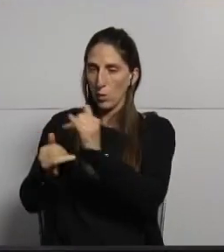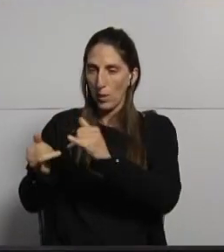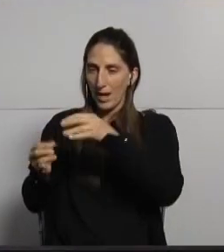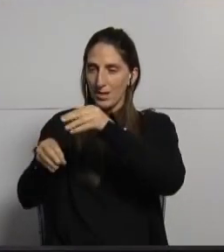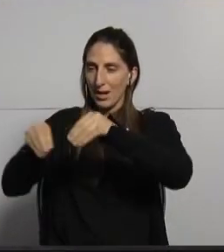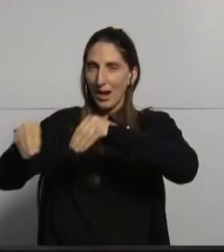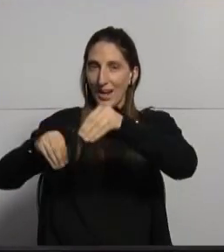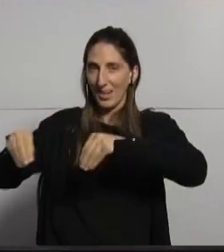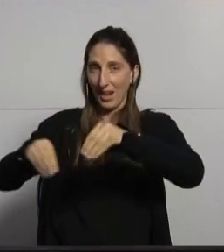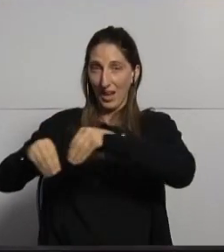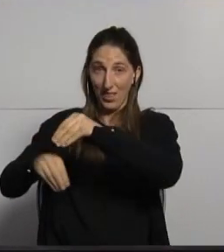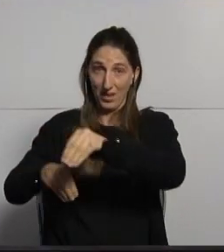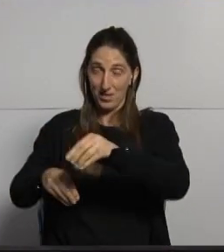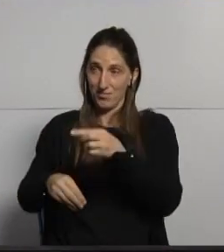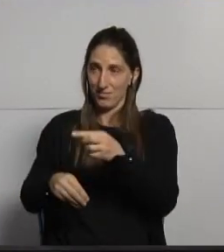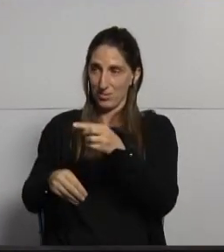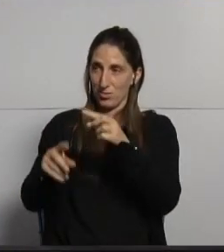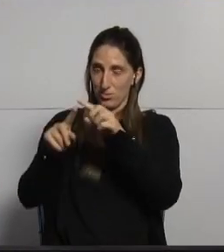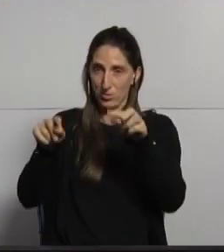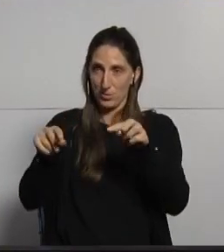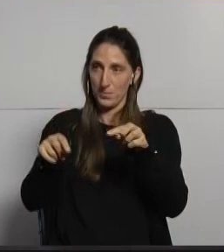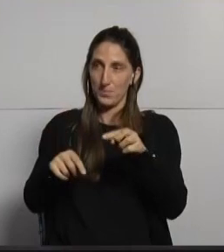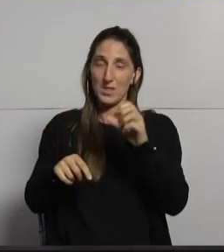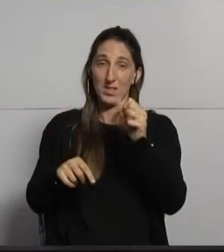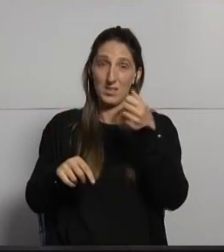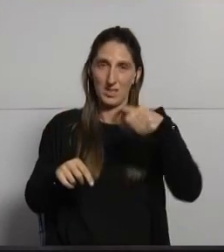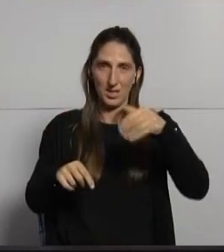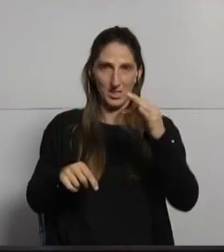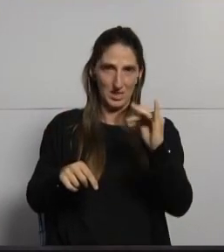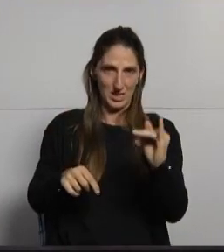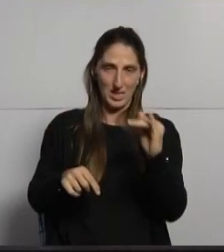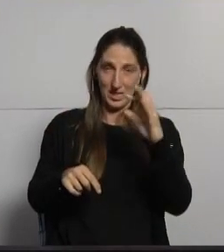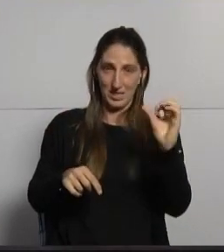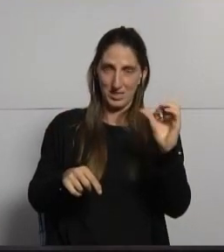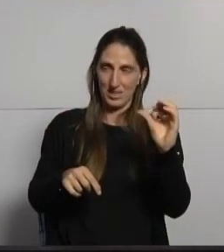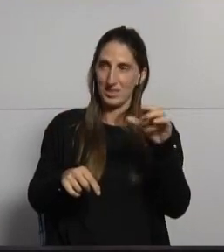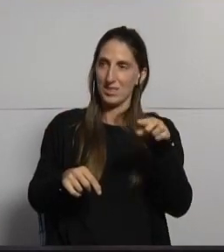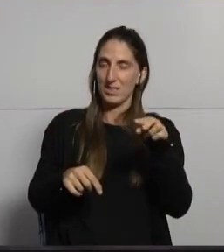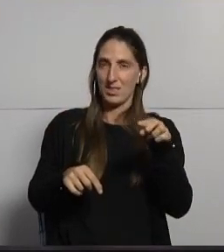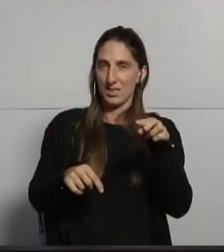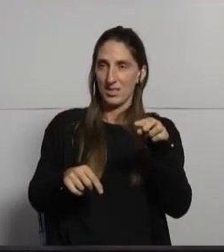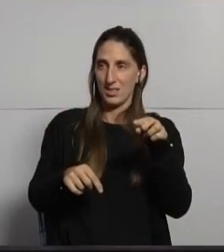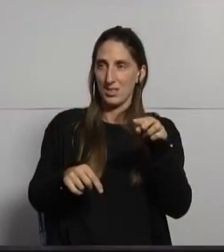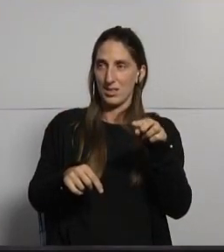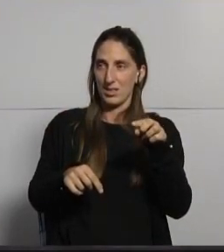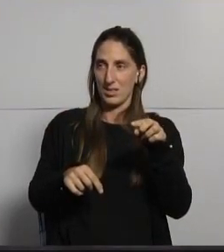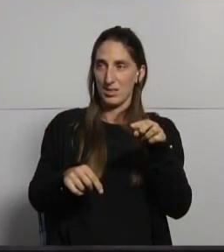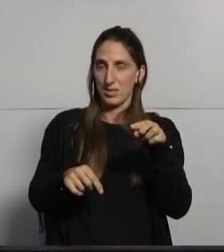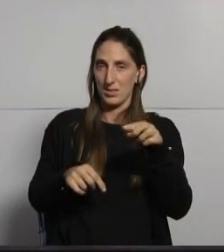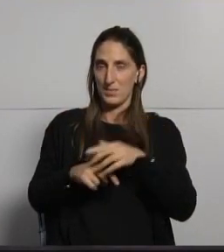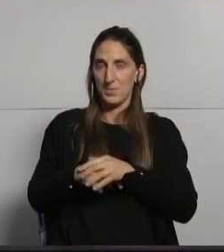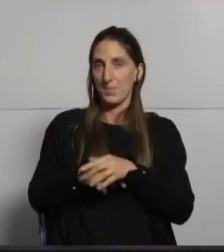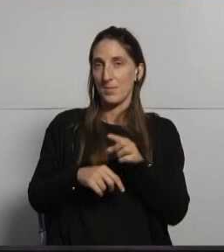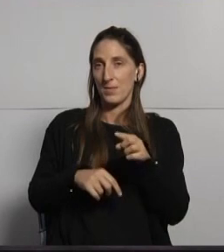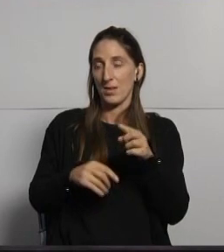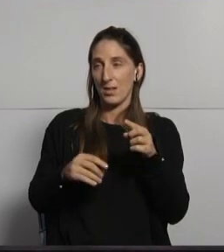una de las primeras. De hecho, acá tenemos a Santi de IBM, que uno de los grandes breakthroughs fue